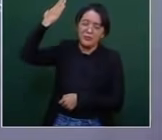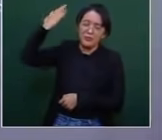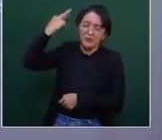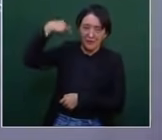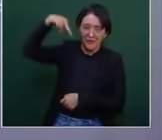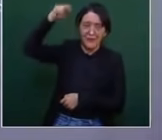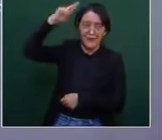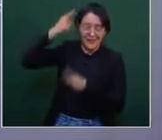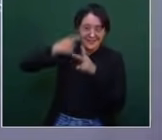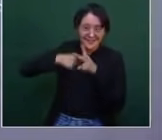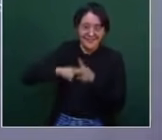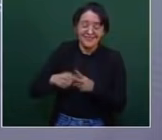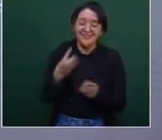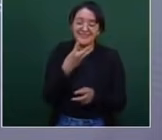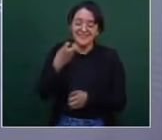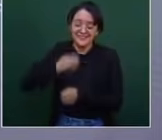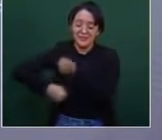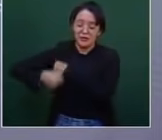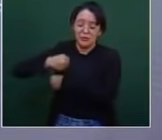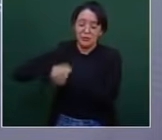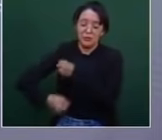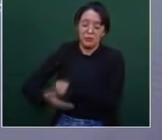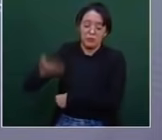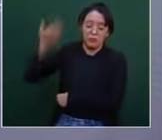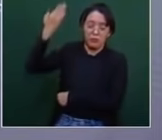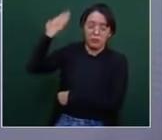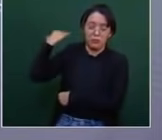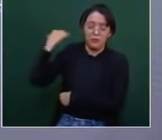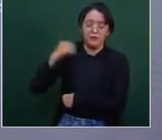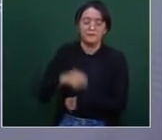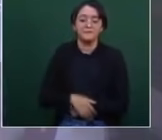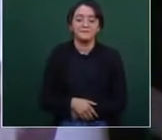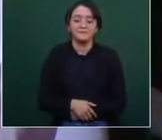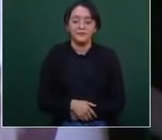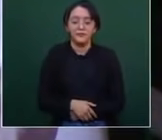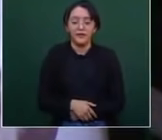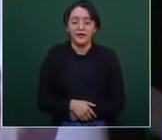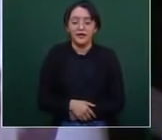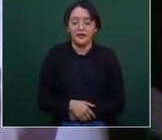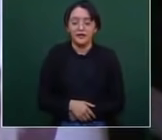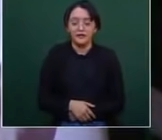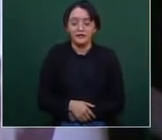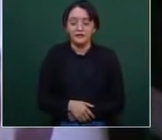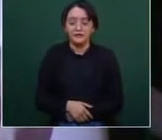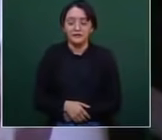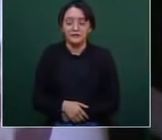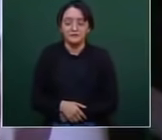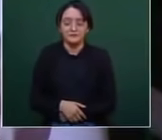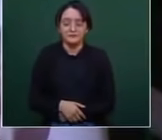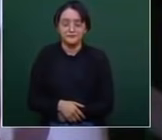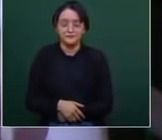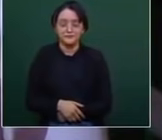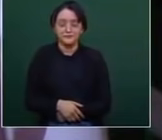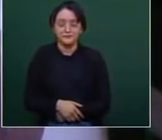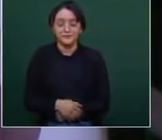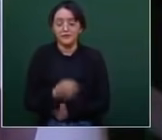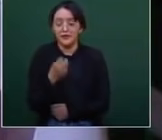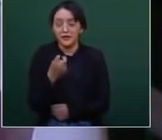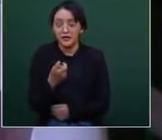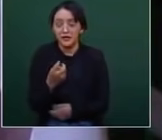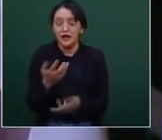Dicho sea de paso, la creación de la oligarquía que